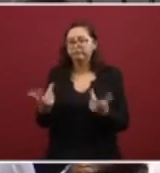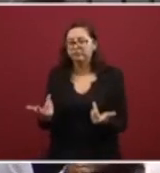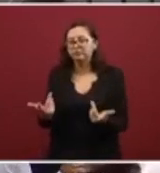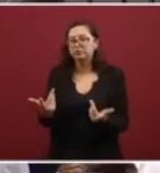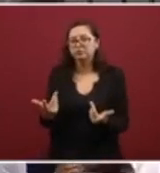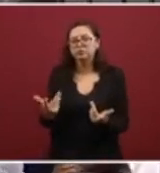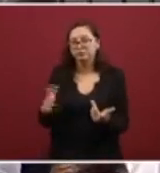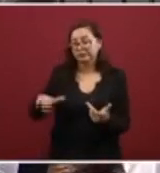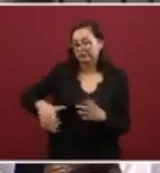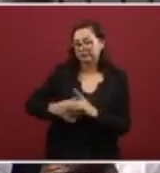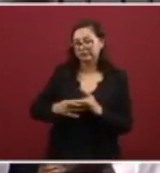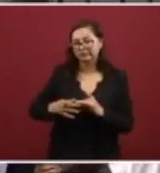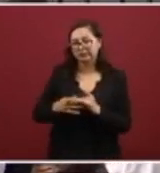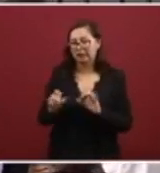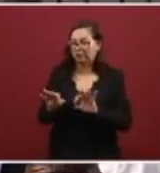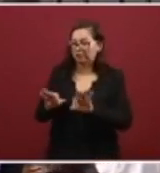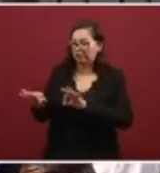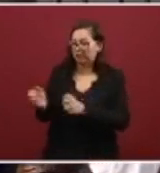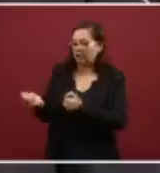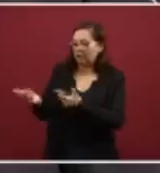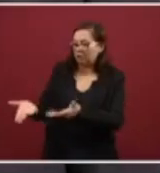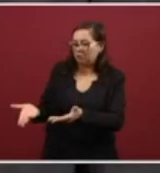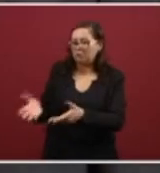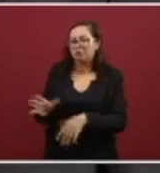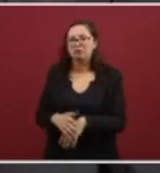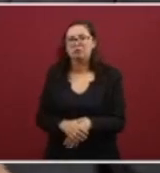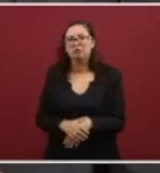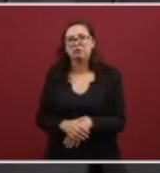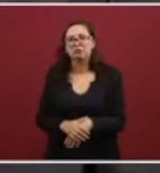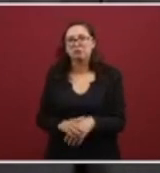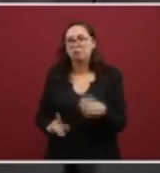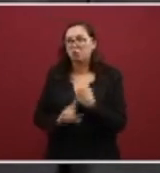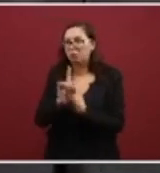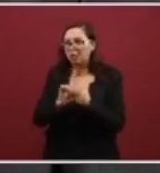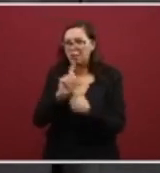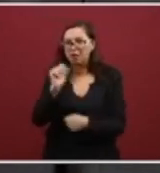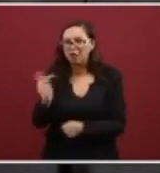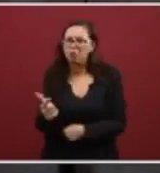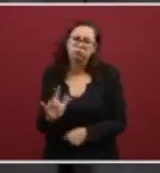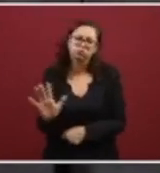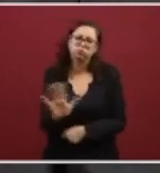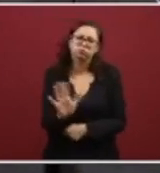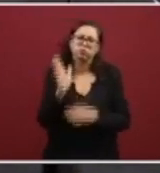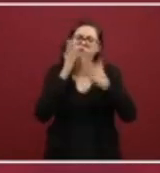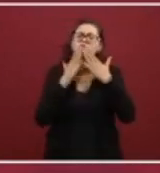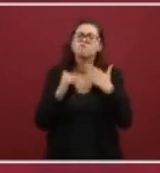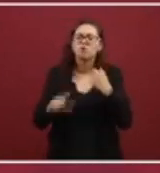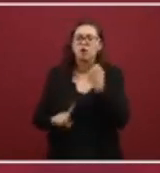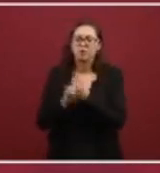problema, que ya contesté por qué no. Bueno, el enfoque nuestro no es